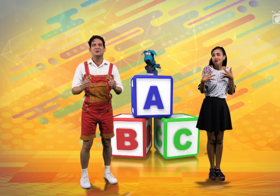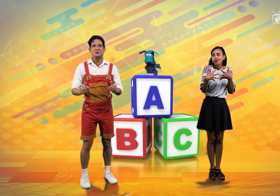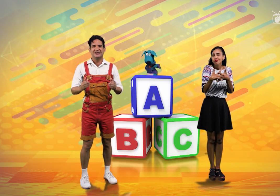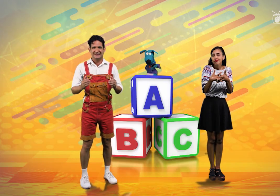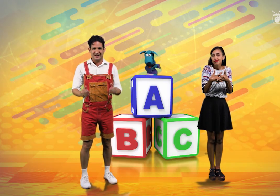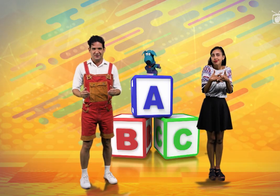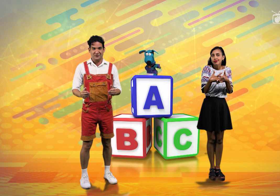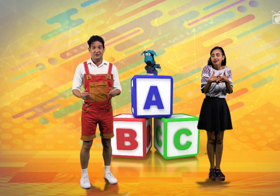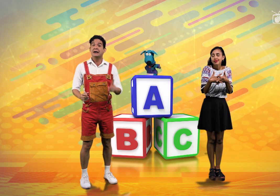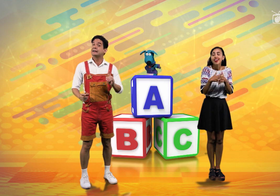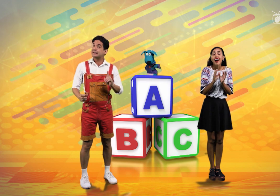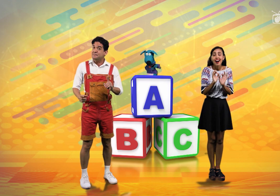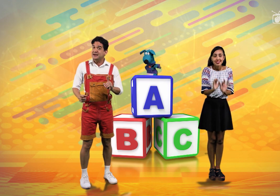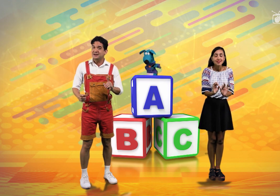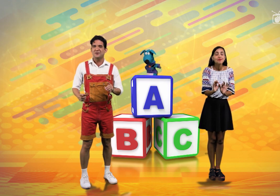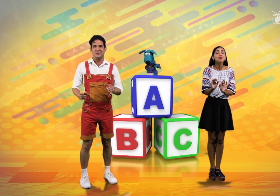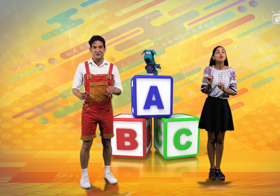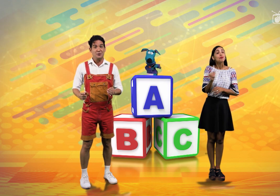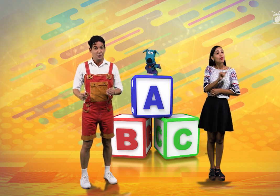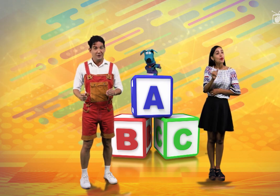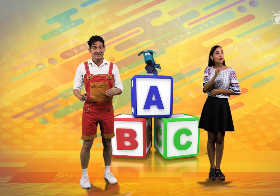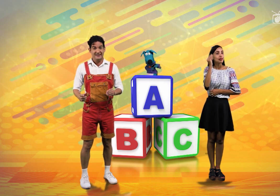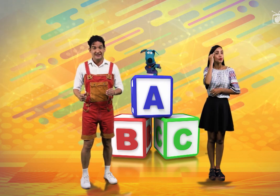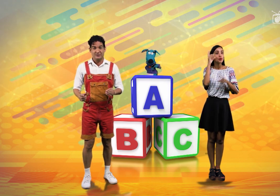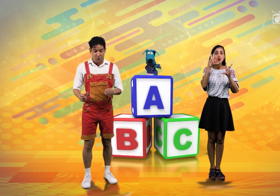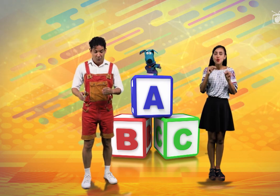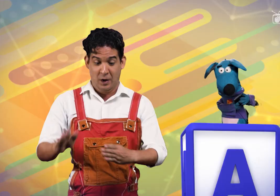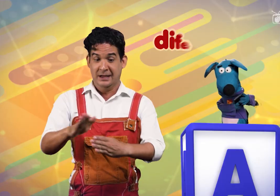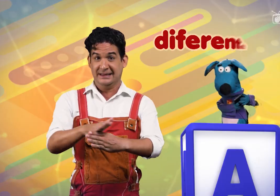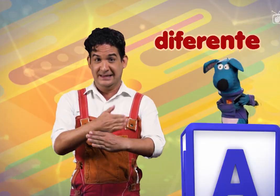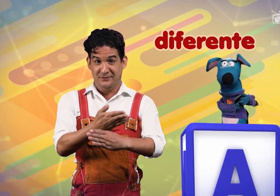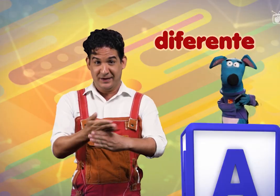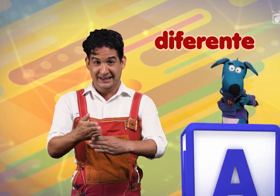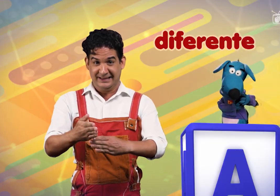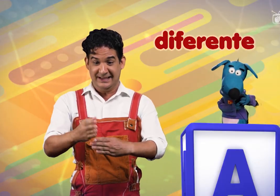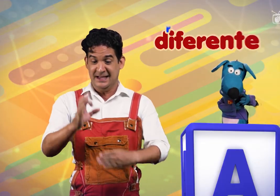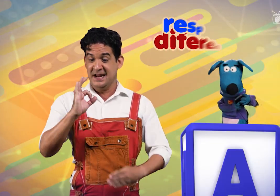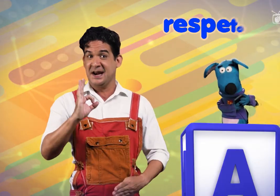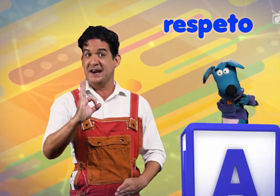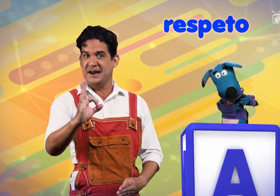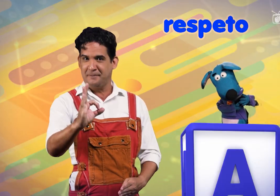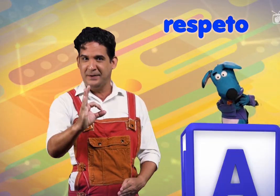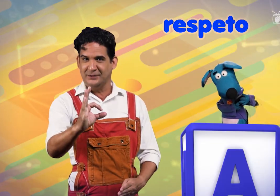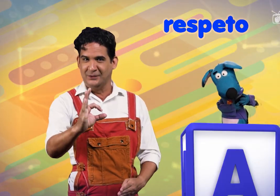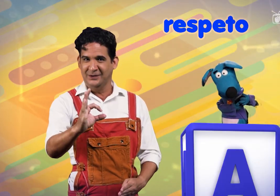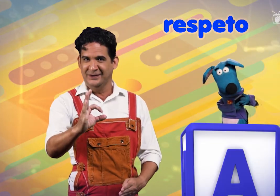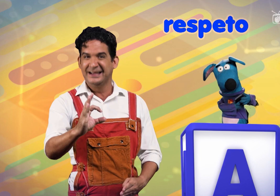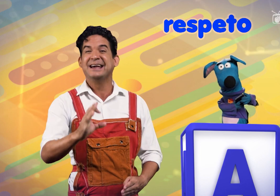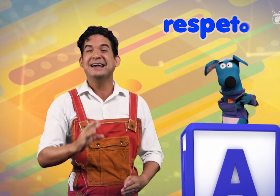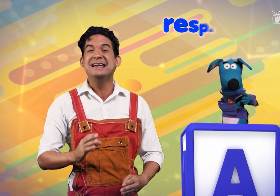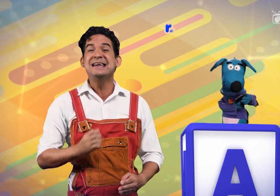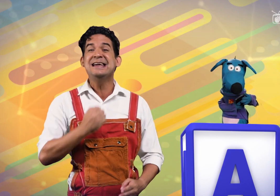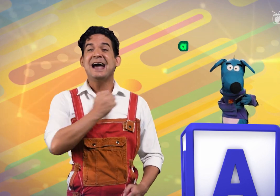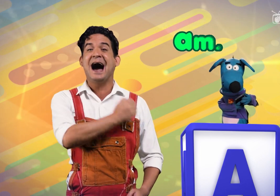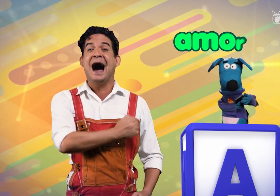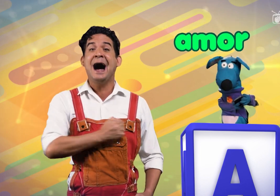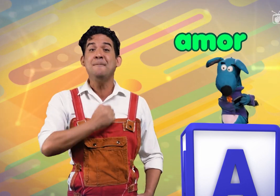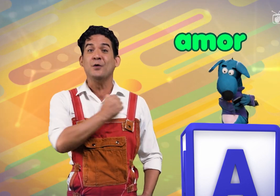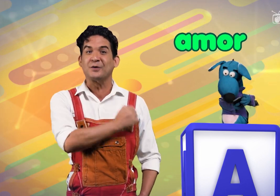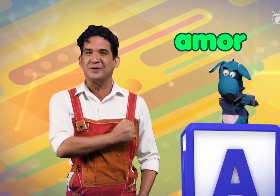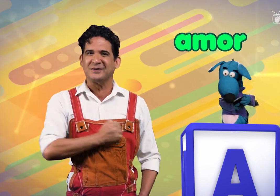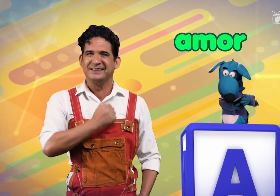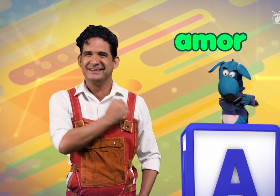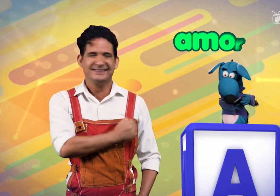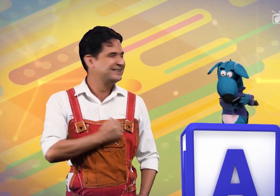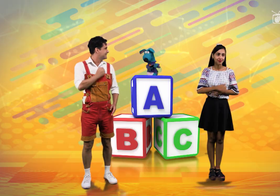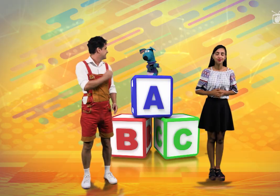y sustentarnos. También conocimos nuevas señas como diferente, respeto y